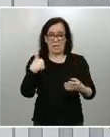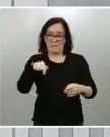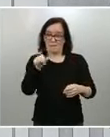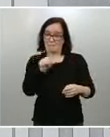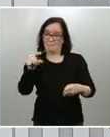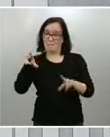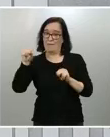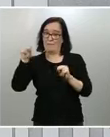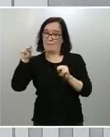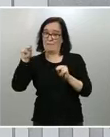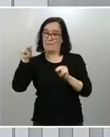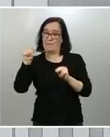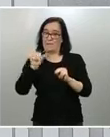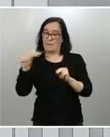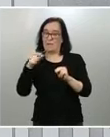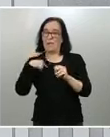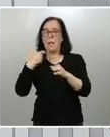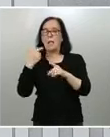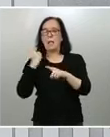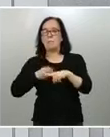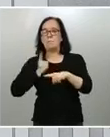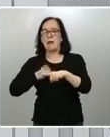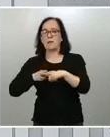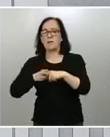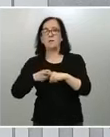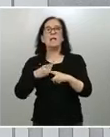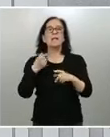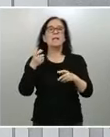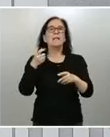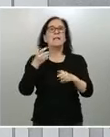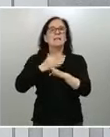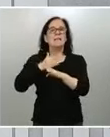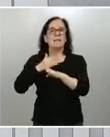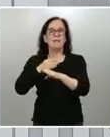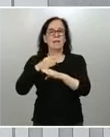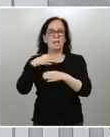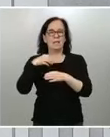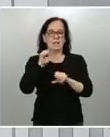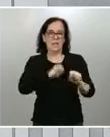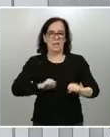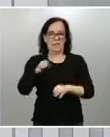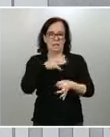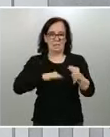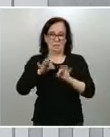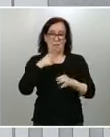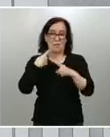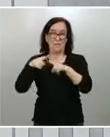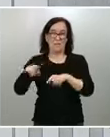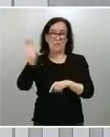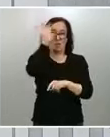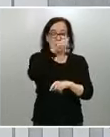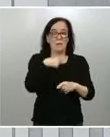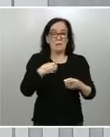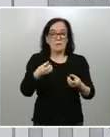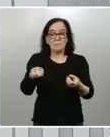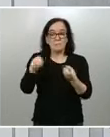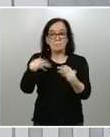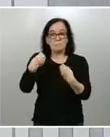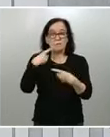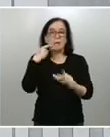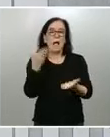sobre el nivel de inmunidad que haya adquirido en distintas regiones de españa vamos a esperar estos datos y vamos a valorar los también